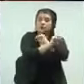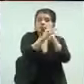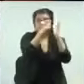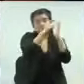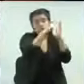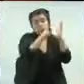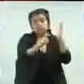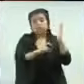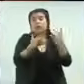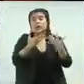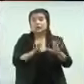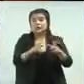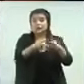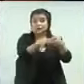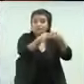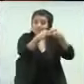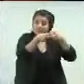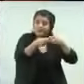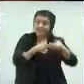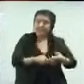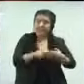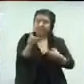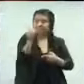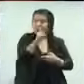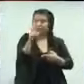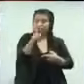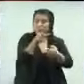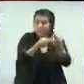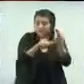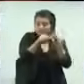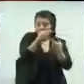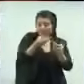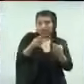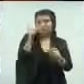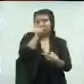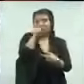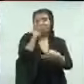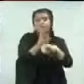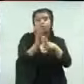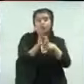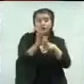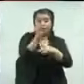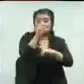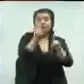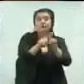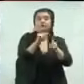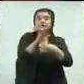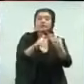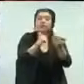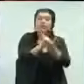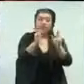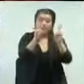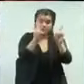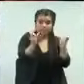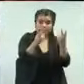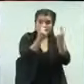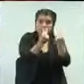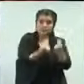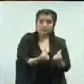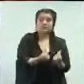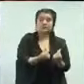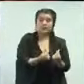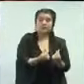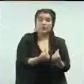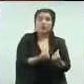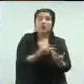Ese prácticamente ya se devolvió, tampoco servía, y eso es la urgencia de que realmente se aprueben los temas presupuestarios para las inversiones